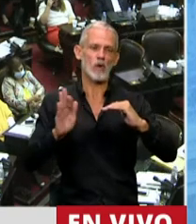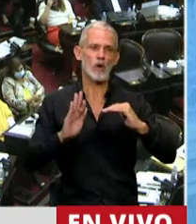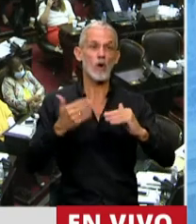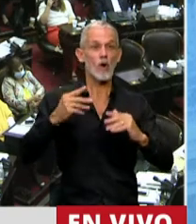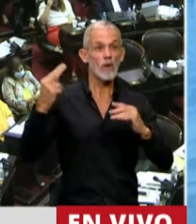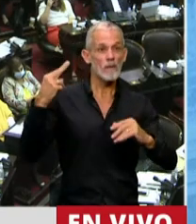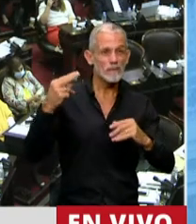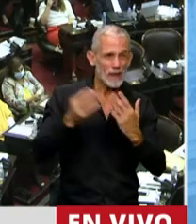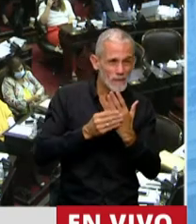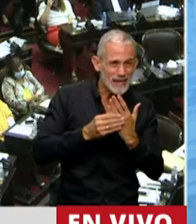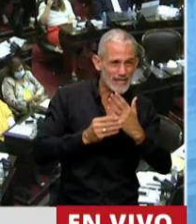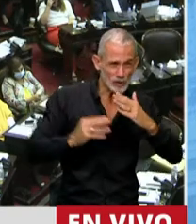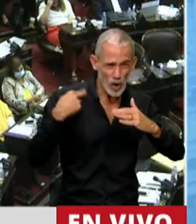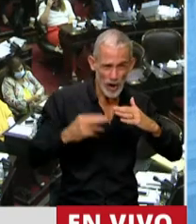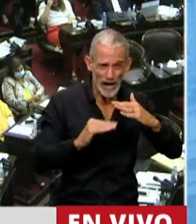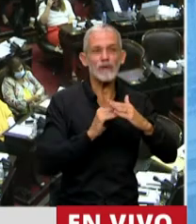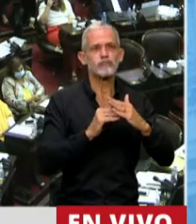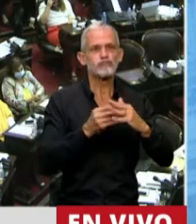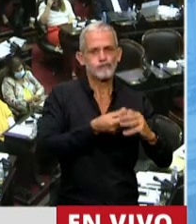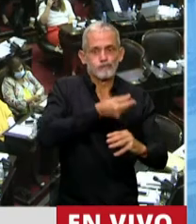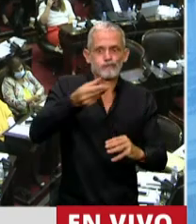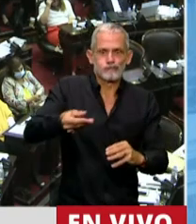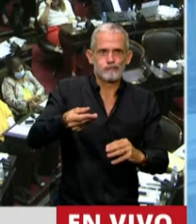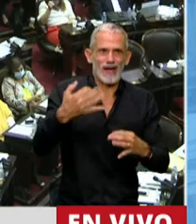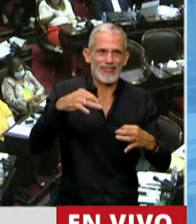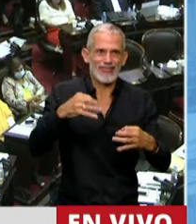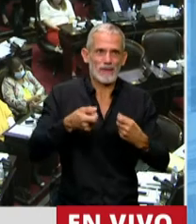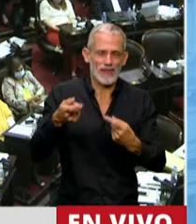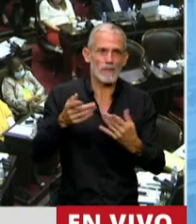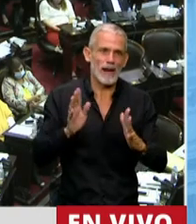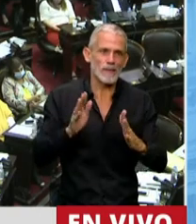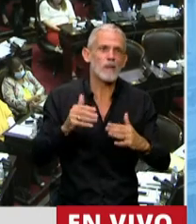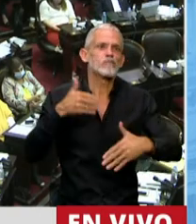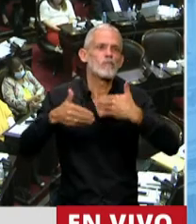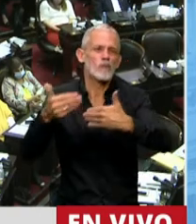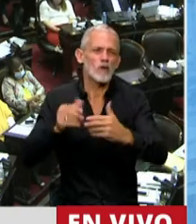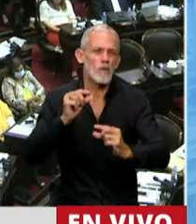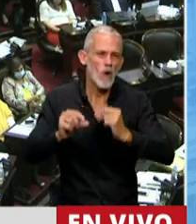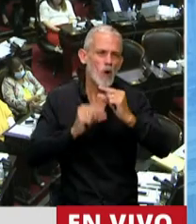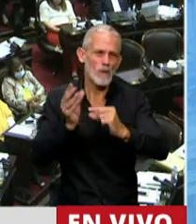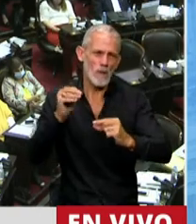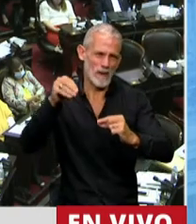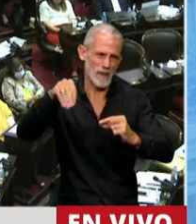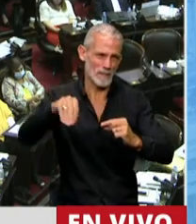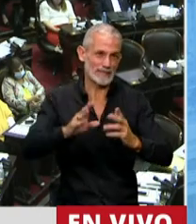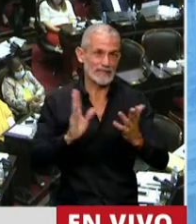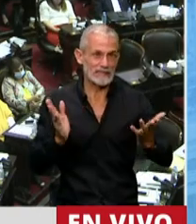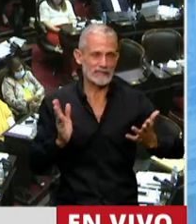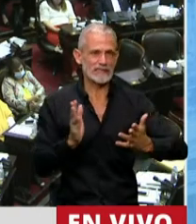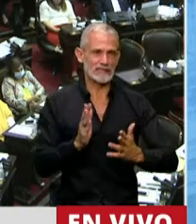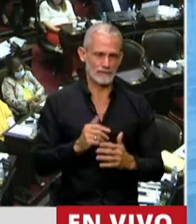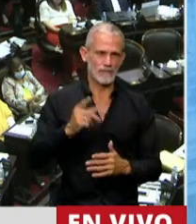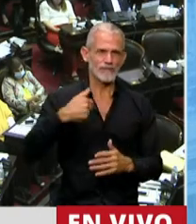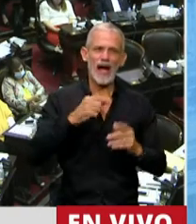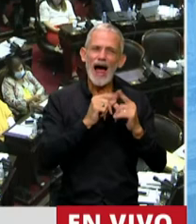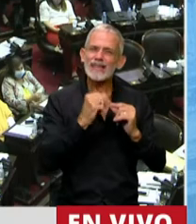recursos presupuestarios para cumplir con los objetivos presupuestarios de progresividad. Solo debo hacer notar que